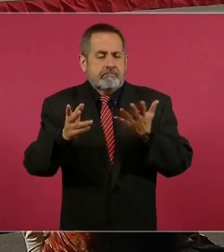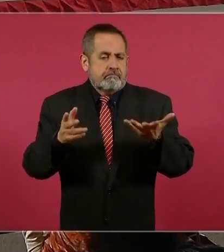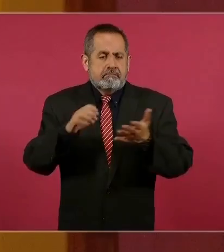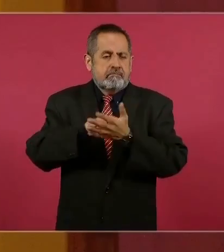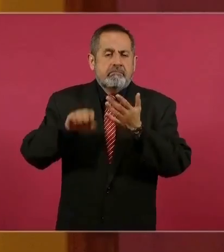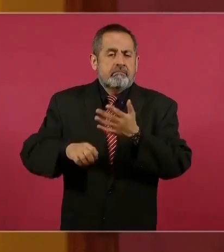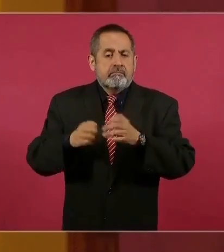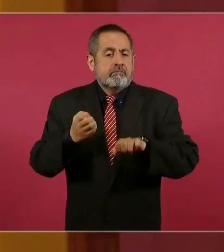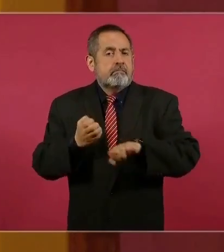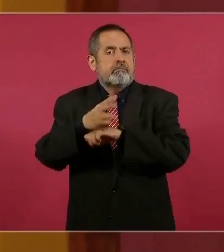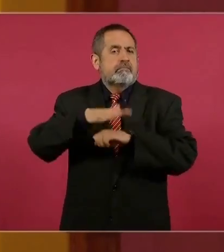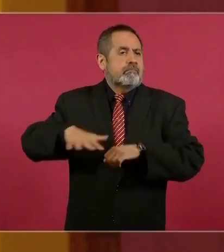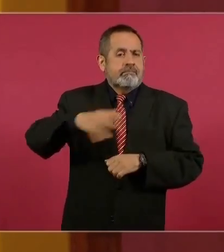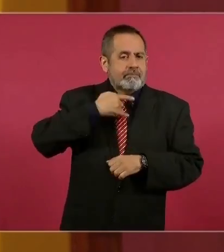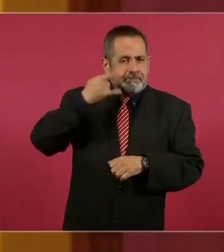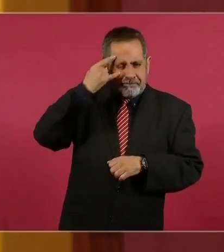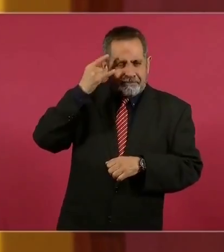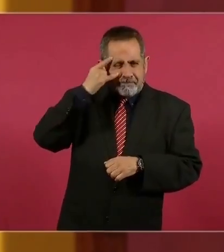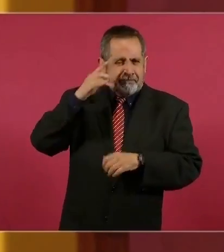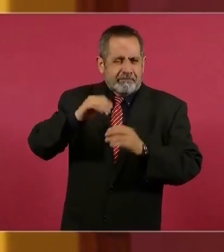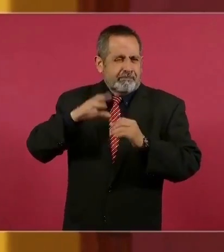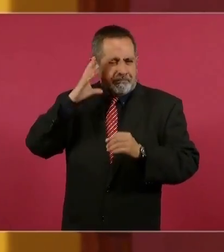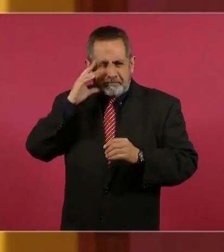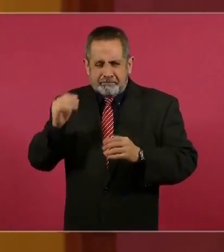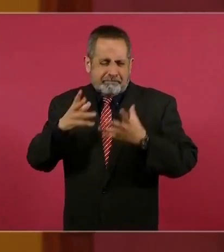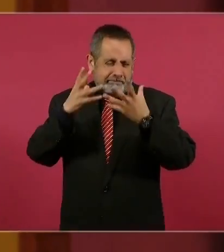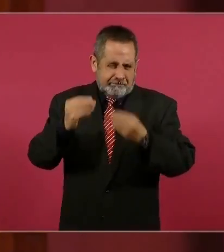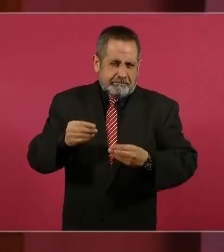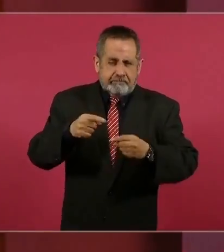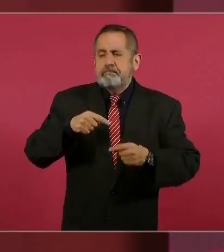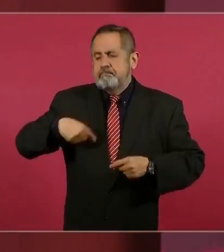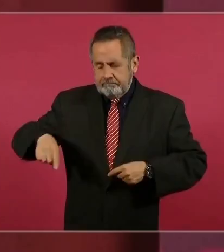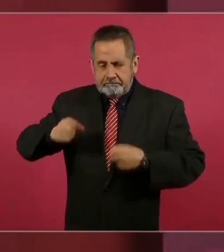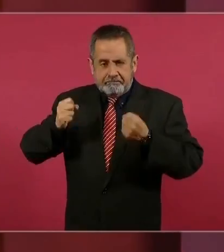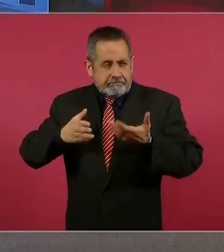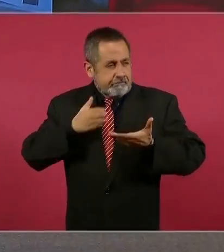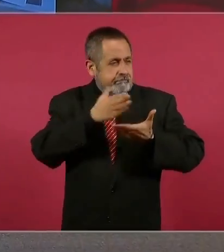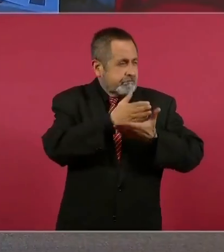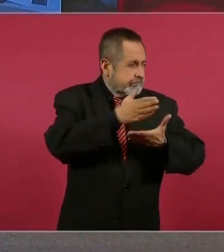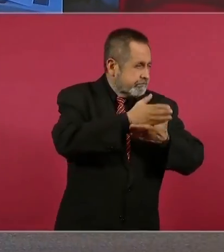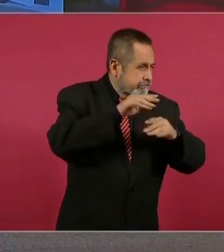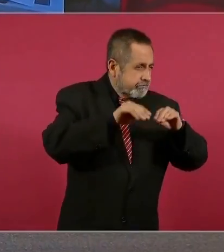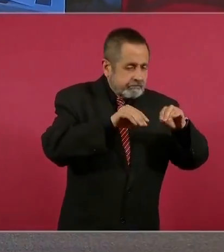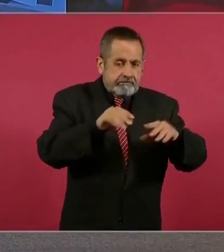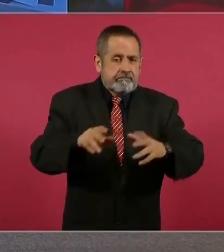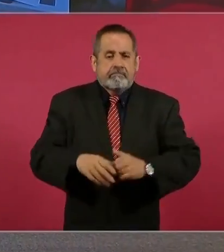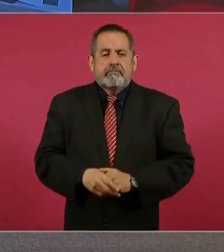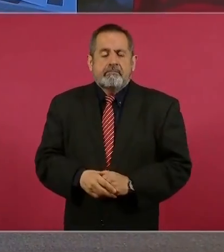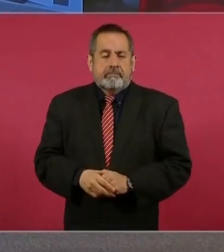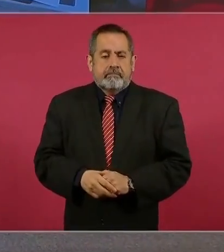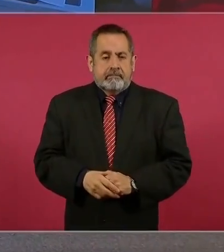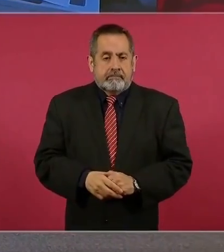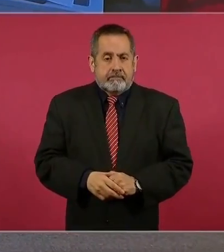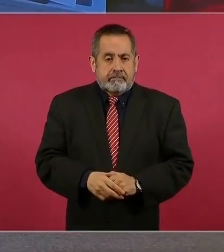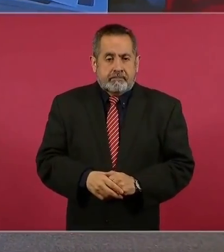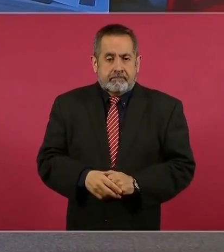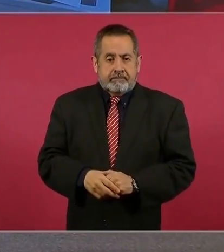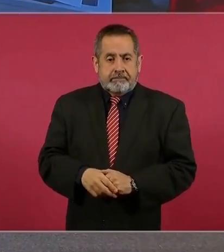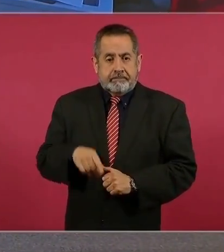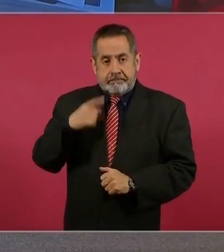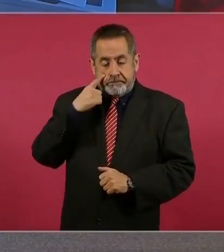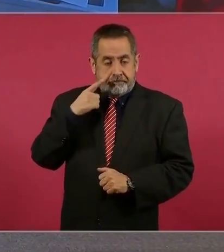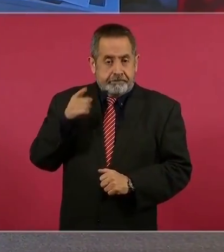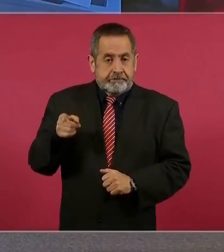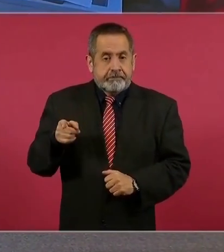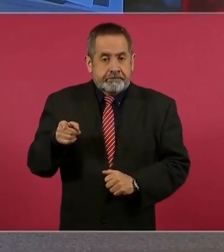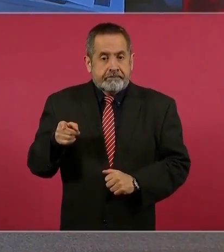del estado de Campeche o de Colima o de Baja Sur. Adelante. En la estrategia